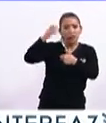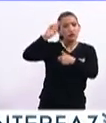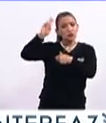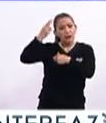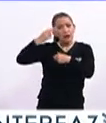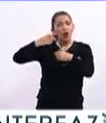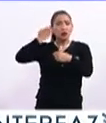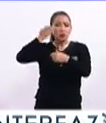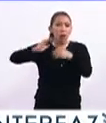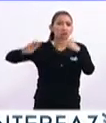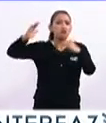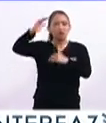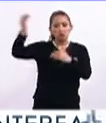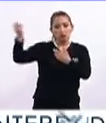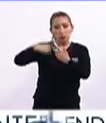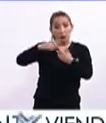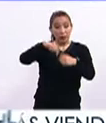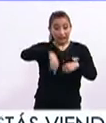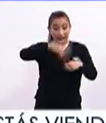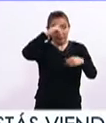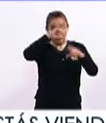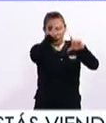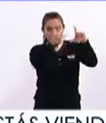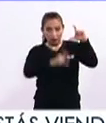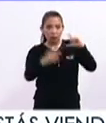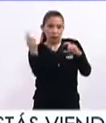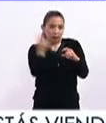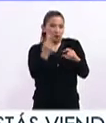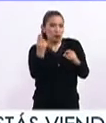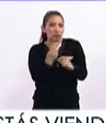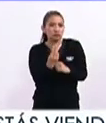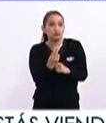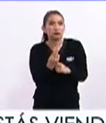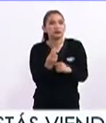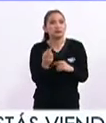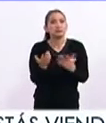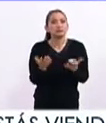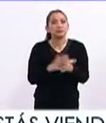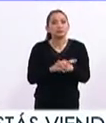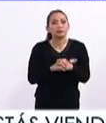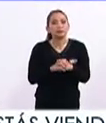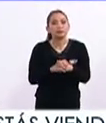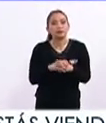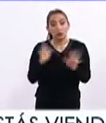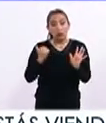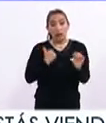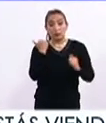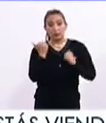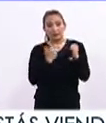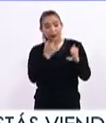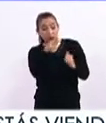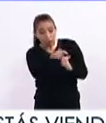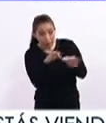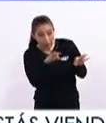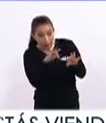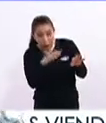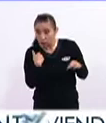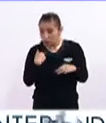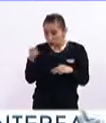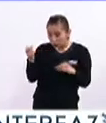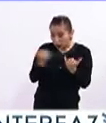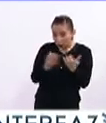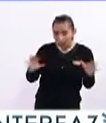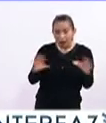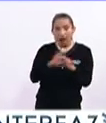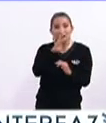instituciones será muy importante porque a nivel nacional necesitamos también aprovechar esfuerzos para lograr